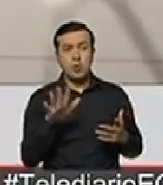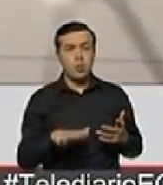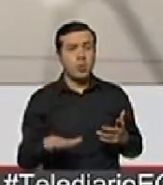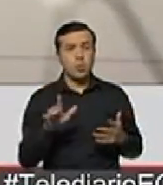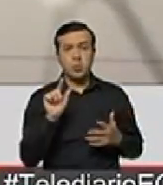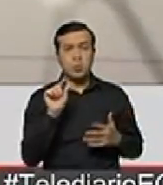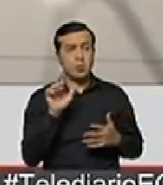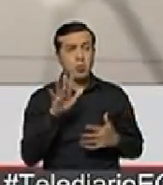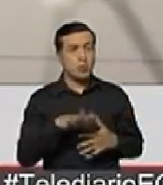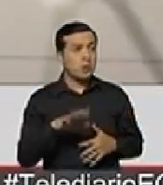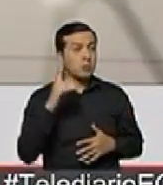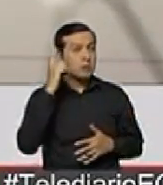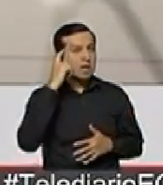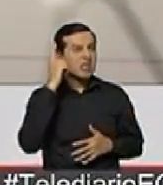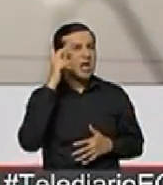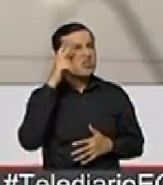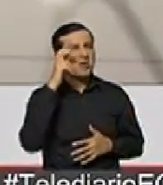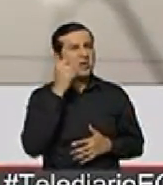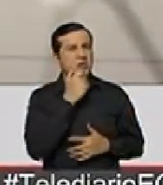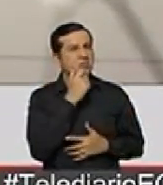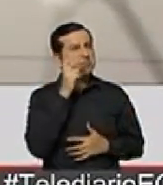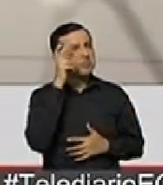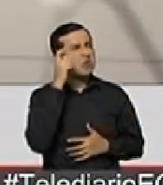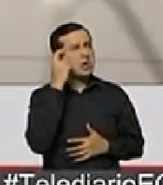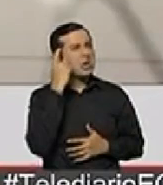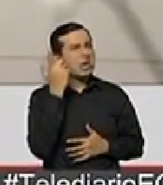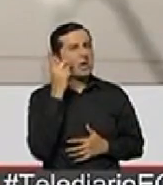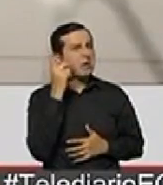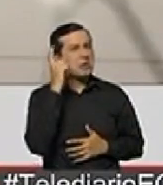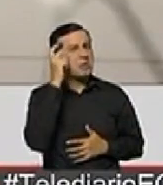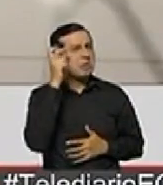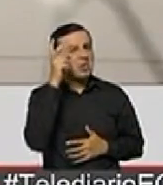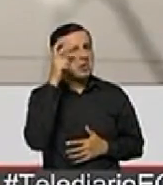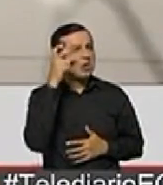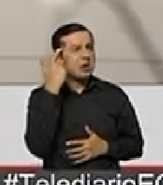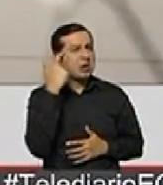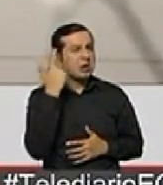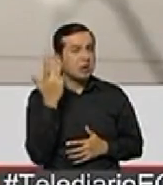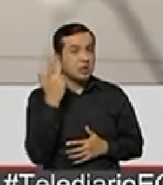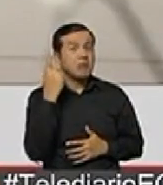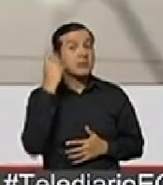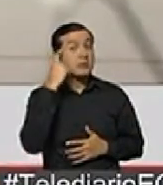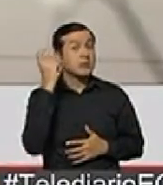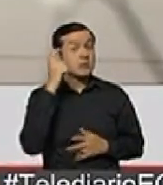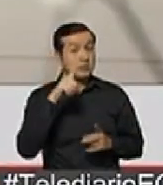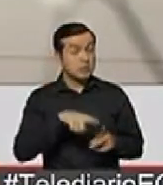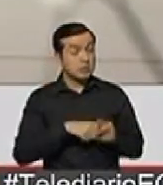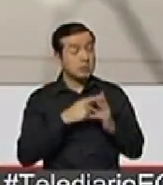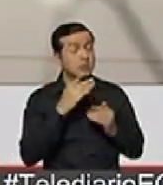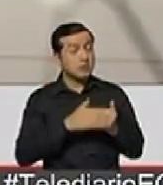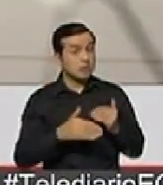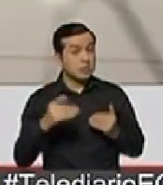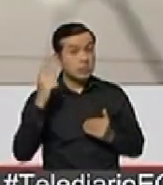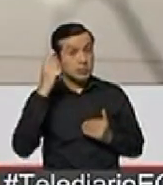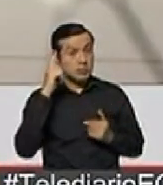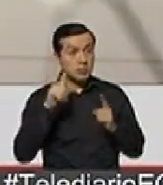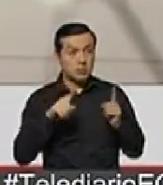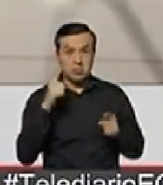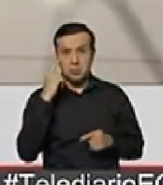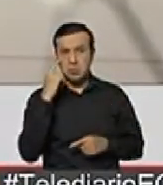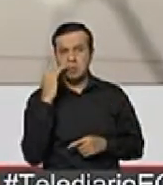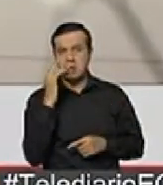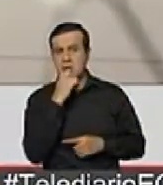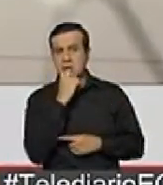en la cual no se piensa como primera instancia y en la cual hay que comenzar a pensar. Porque si usted no sospecha